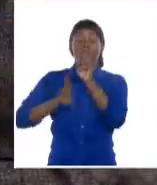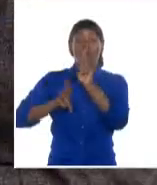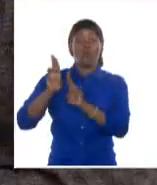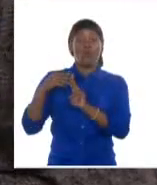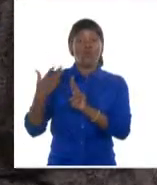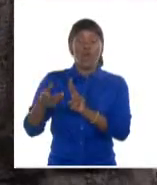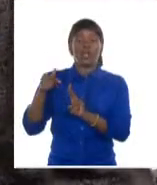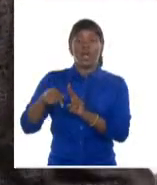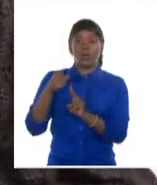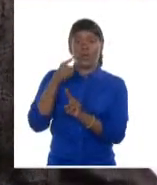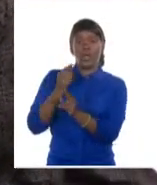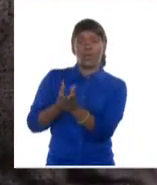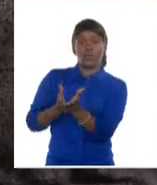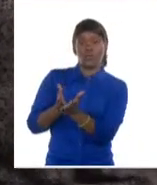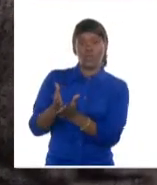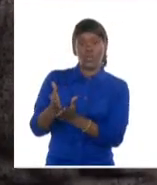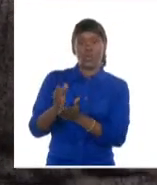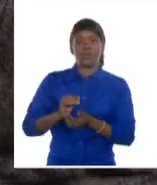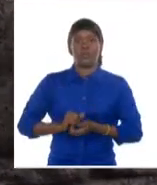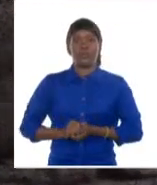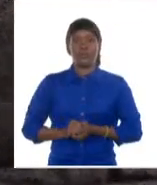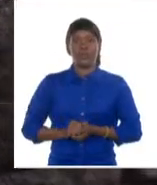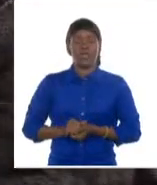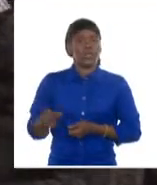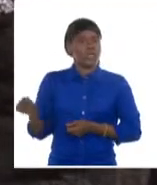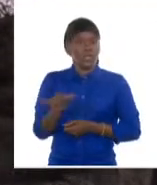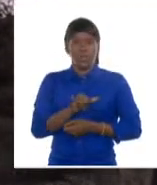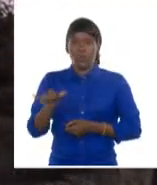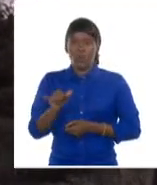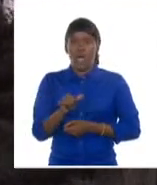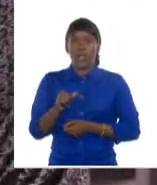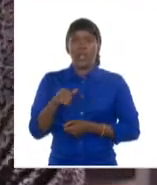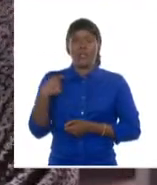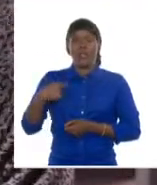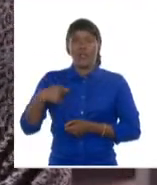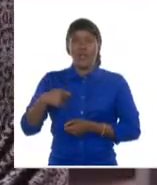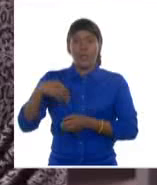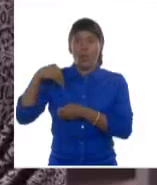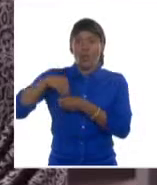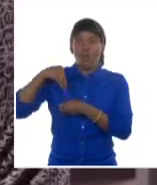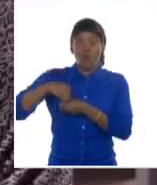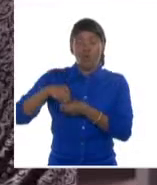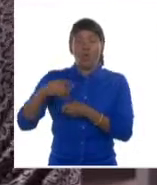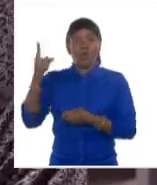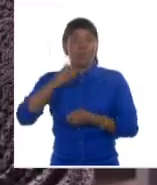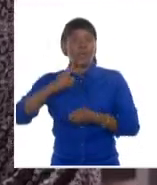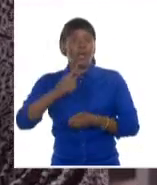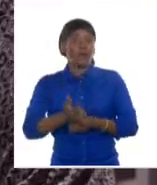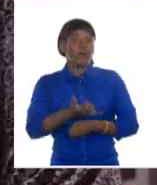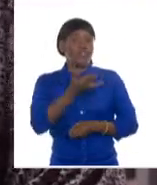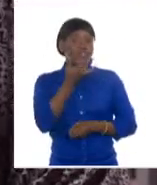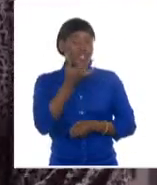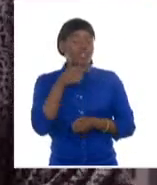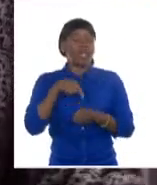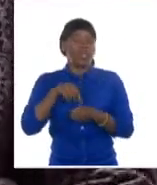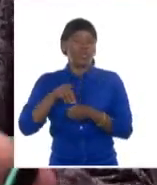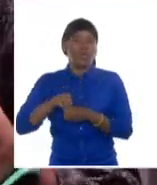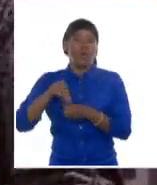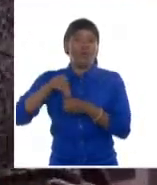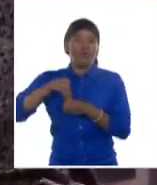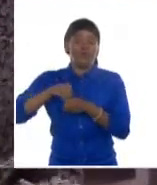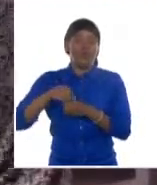hacia adelante. También se deberá aprobar un fondo para pérdidas y daños que posibilitará a los países en